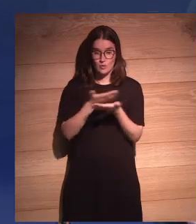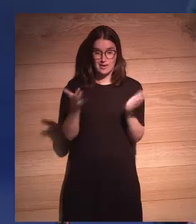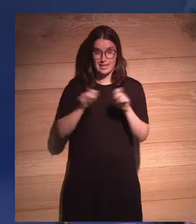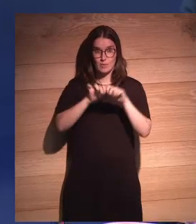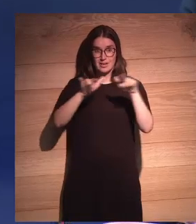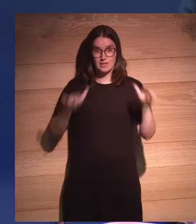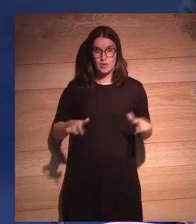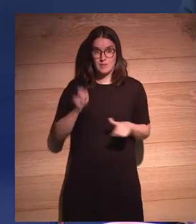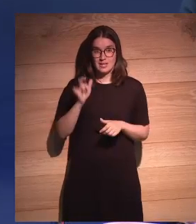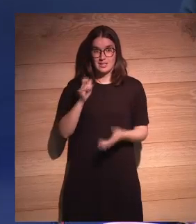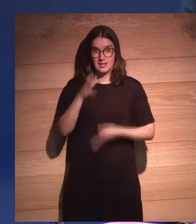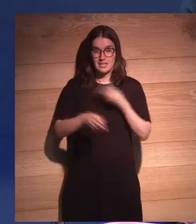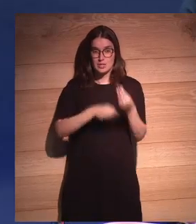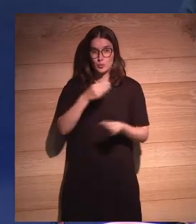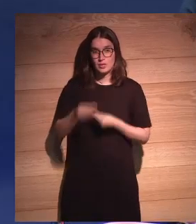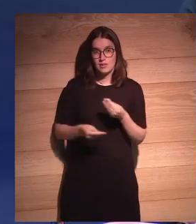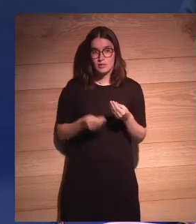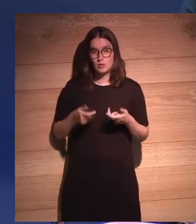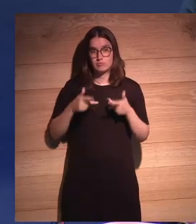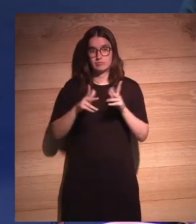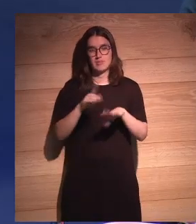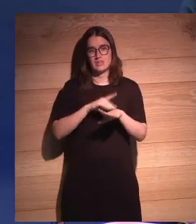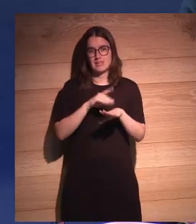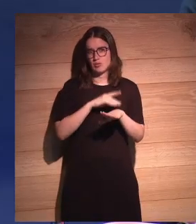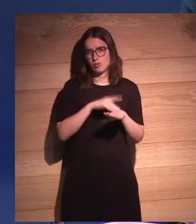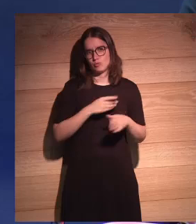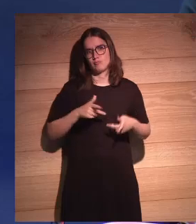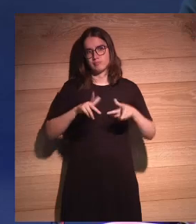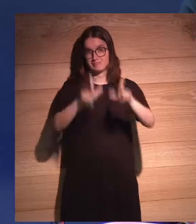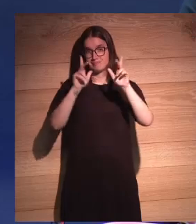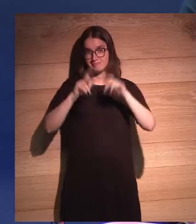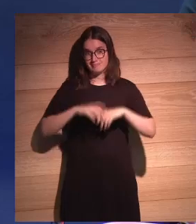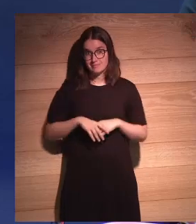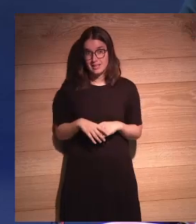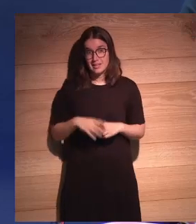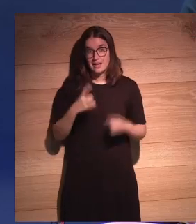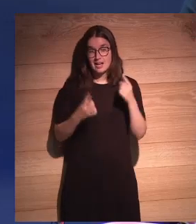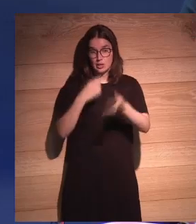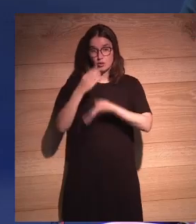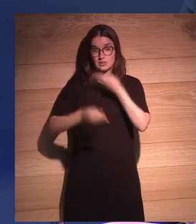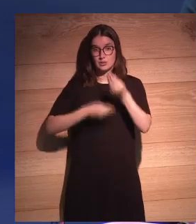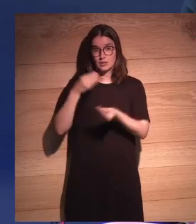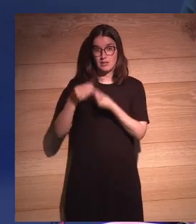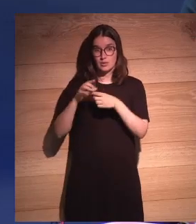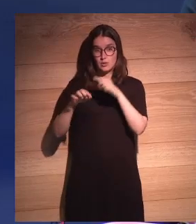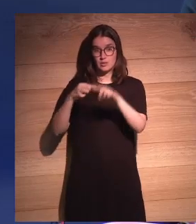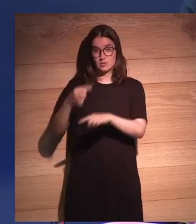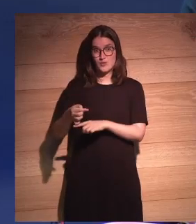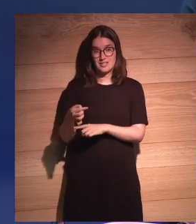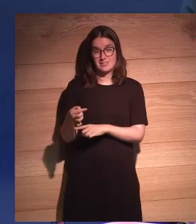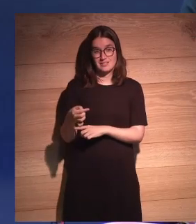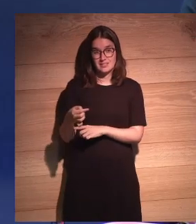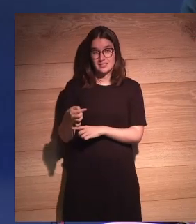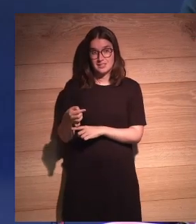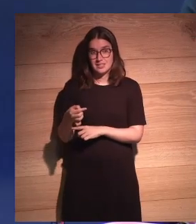plataforma que constantemente estéis utilizando, estáis cediendo un montón de datos. Y que alguien los está utilizando